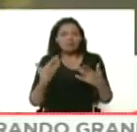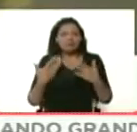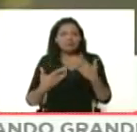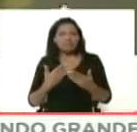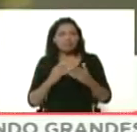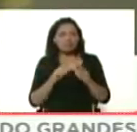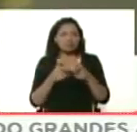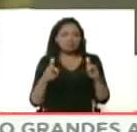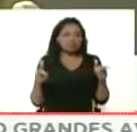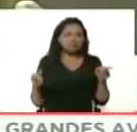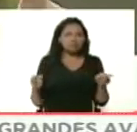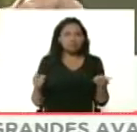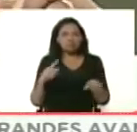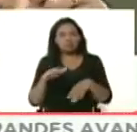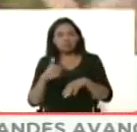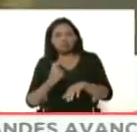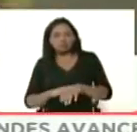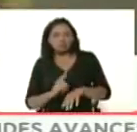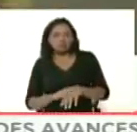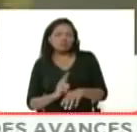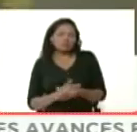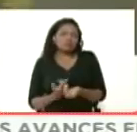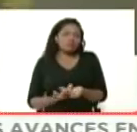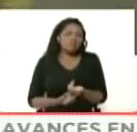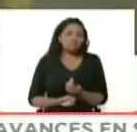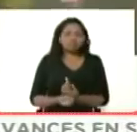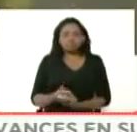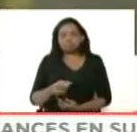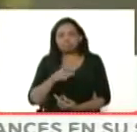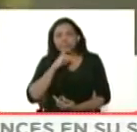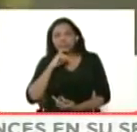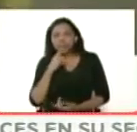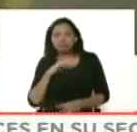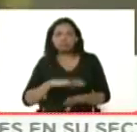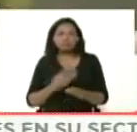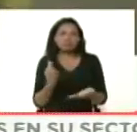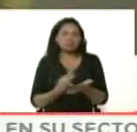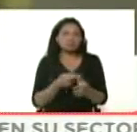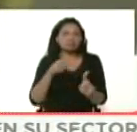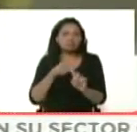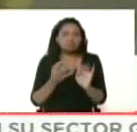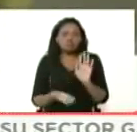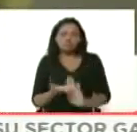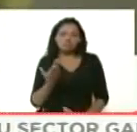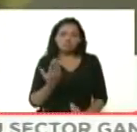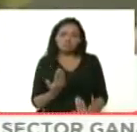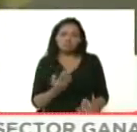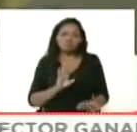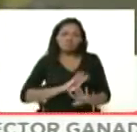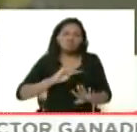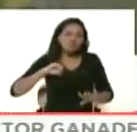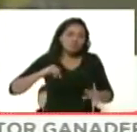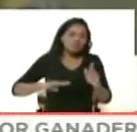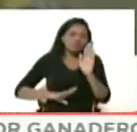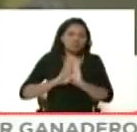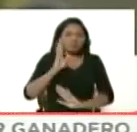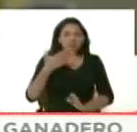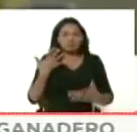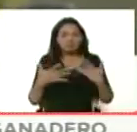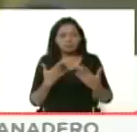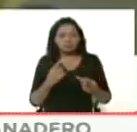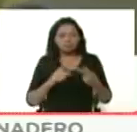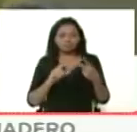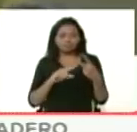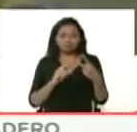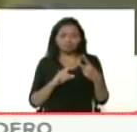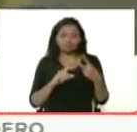largo plazo en unas circunstancias difíciles, y el financiamiento siempre es clave para el desarrollo de esta actividad. El